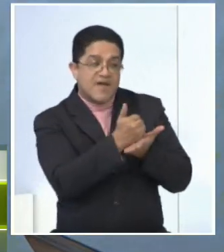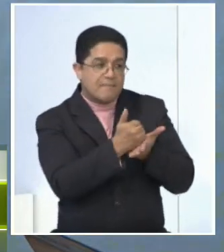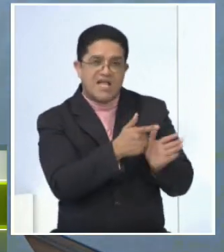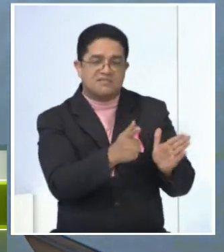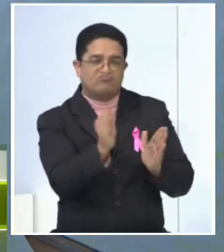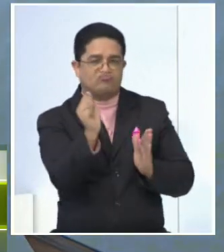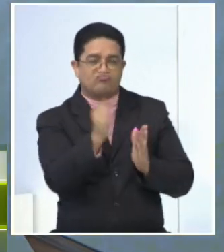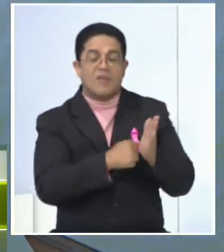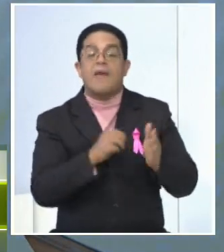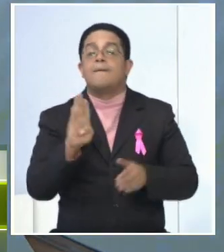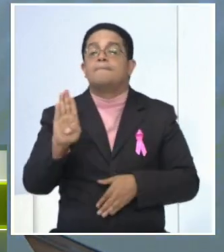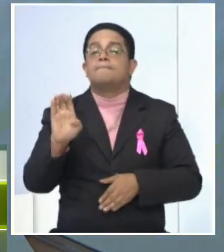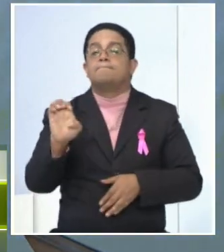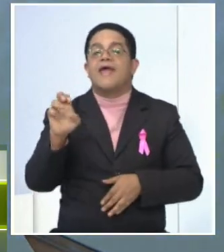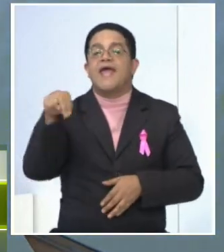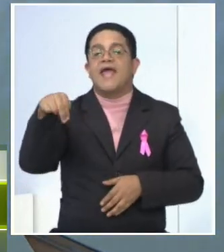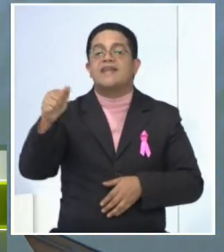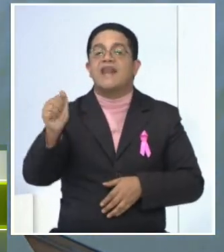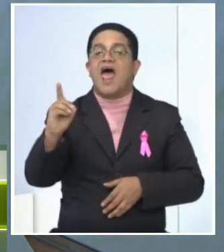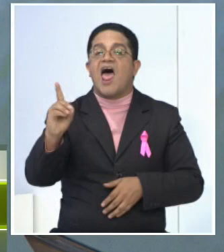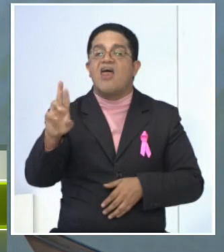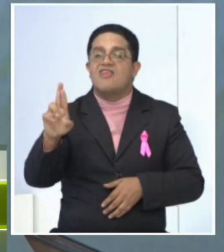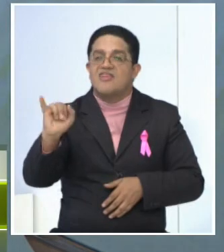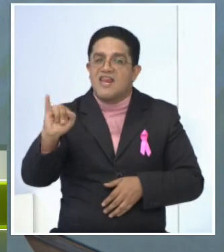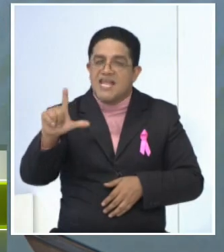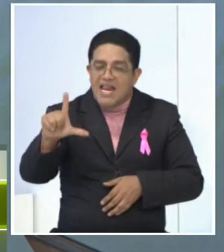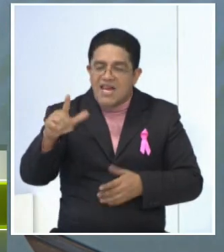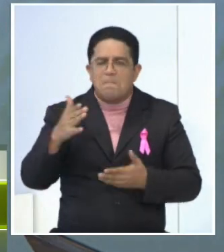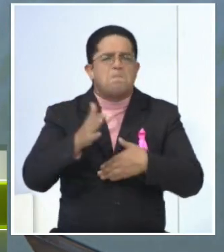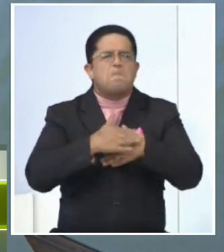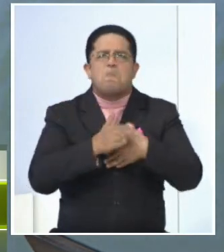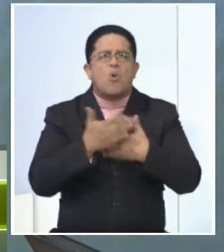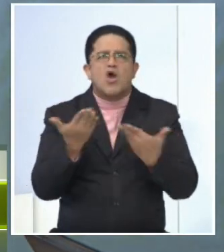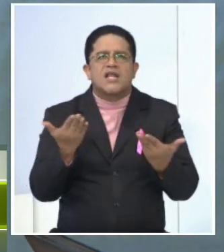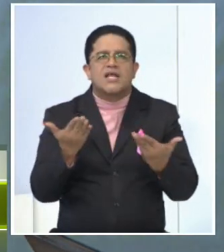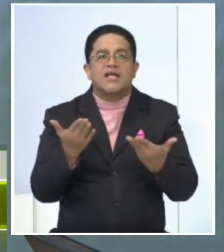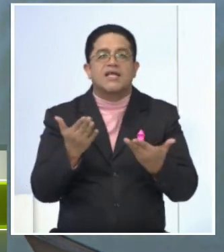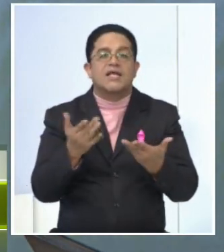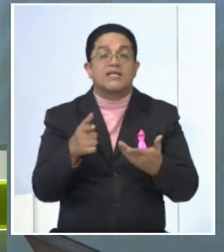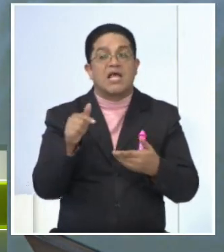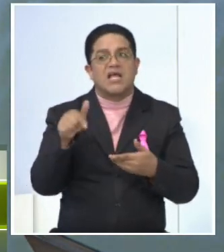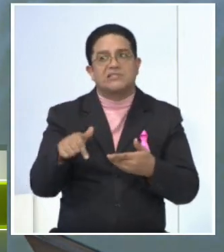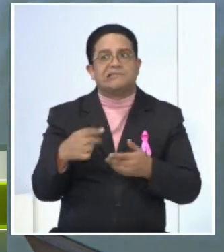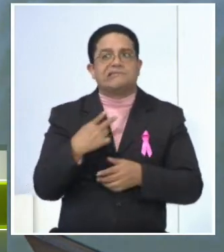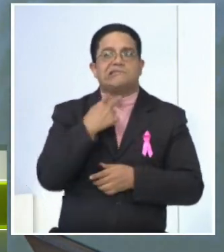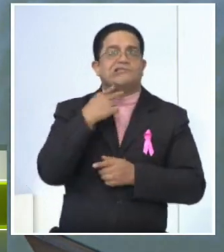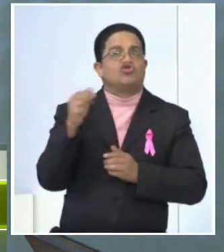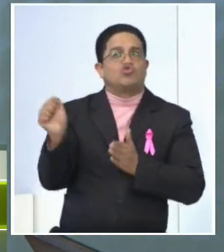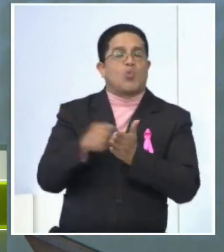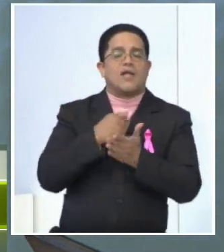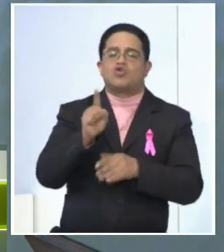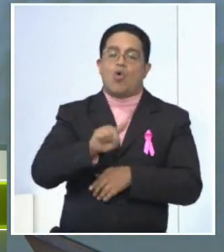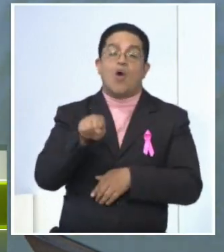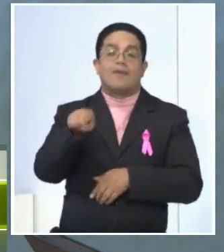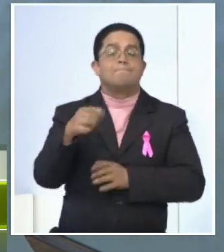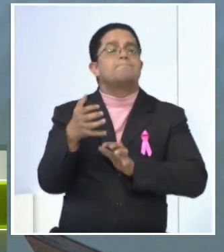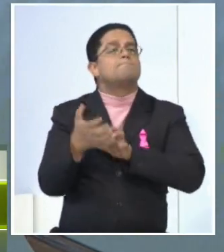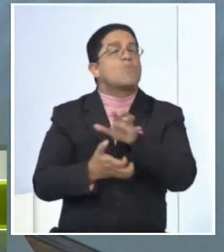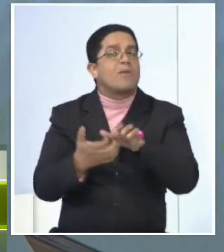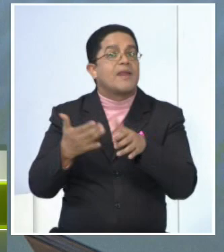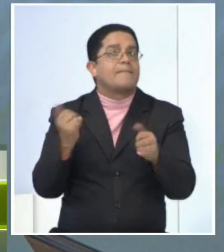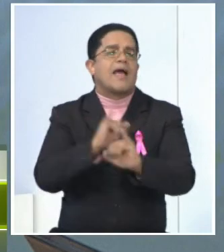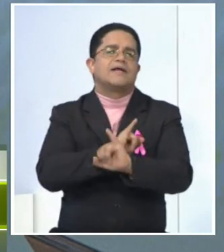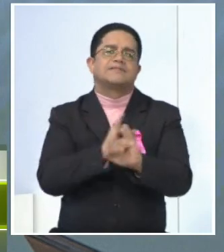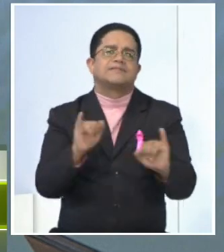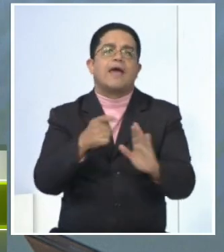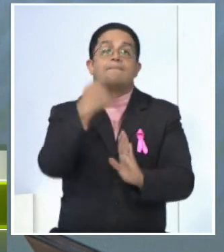conseguir un Benadryl en una farmacia regular, no porque haya crisis o lo que sea, no. El problema es que esos antihistamínicos están